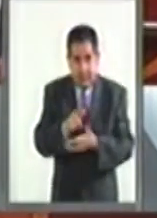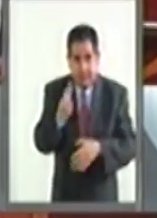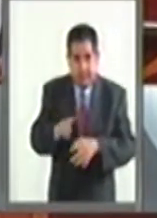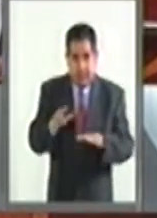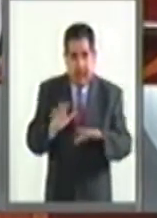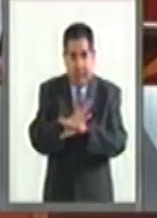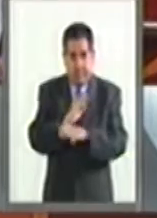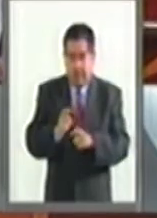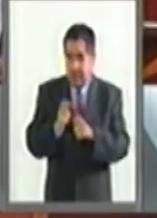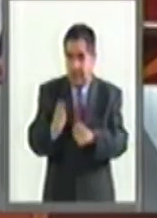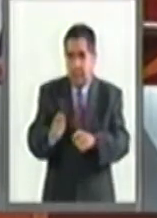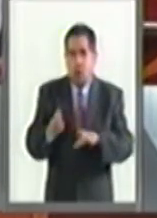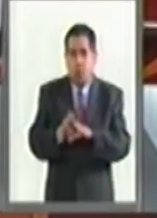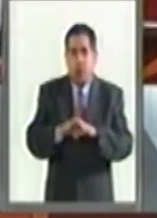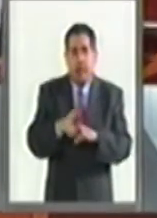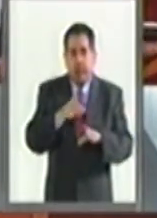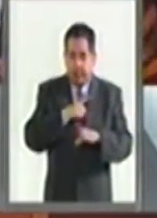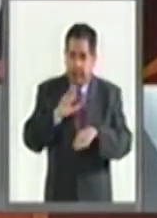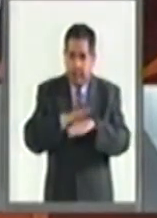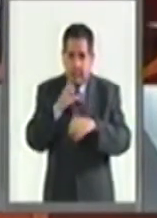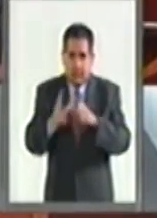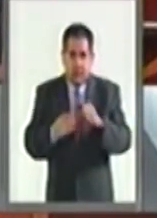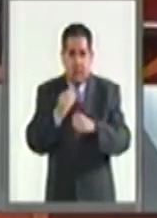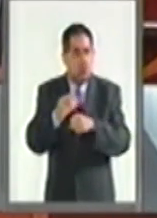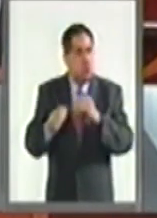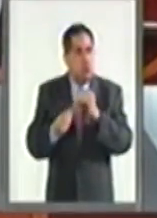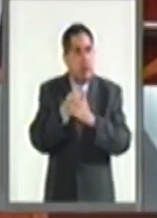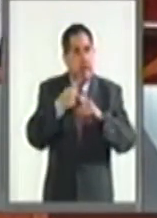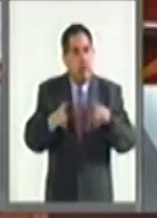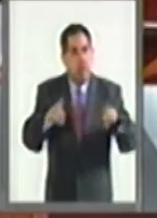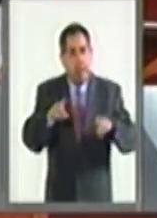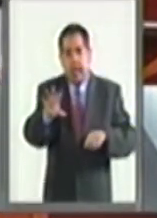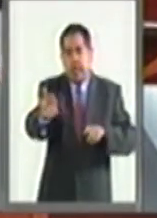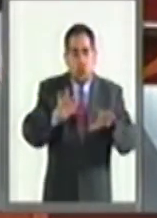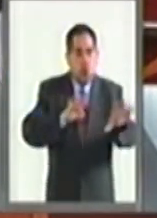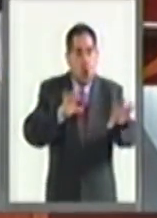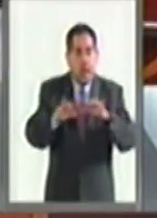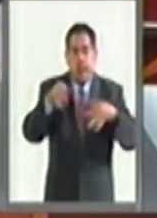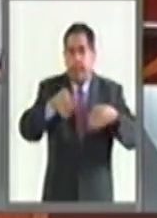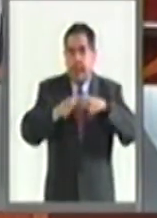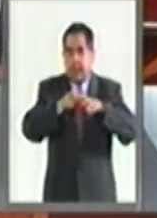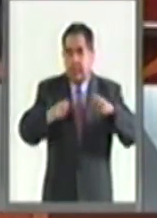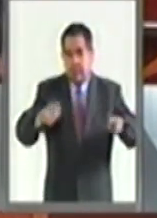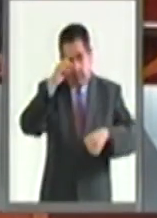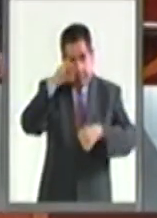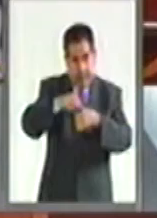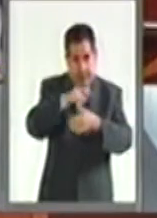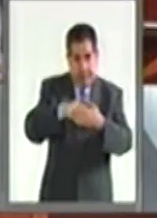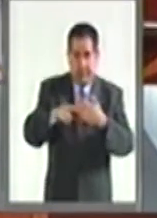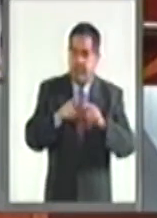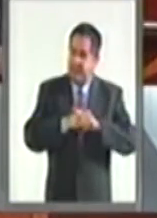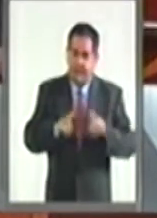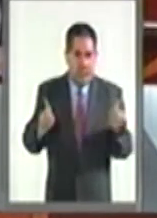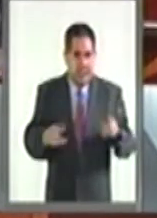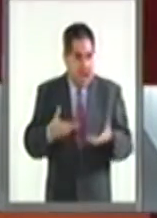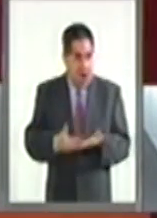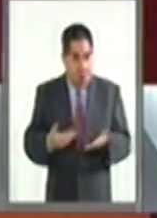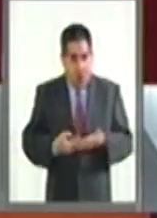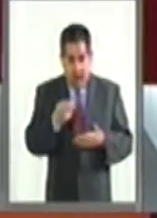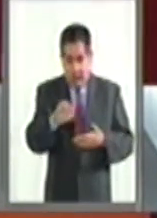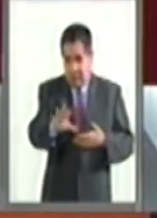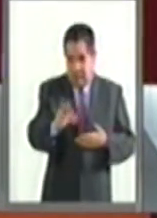realmente funcione, debe ir acompañada de una nueva forma de elegir a los magistrados electorales, pues el actual método